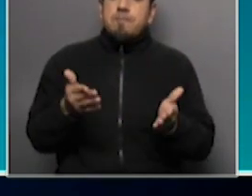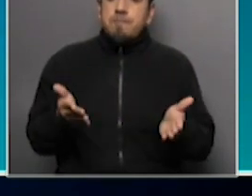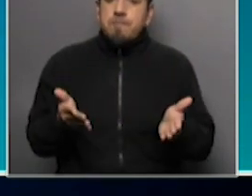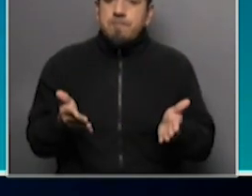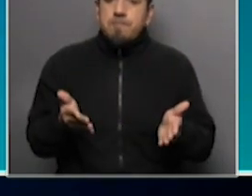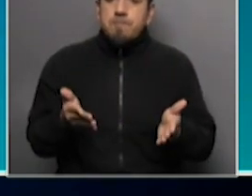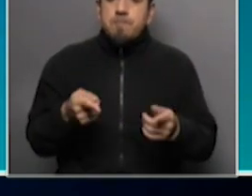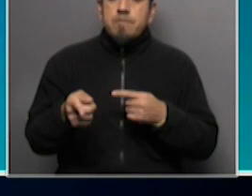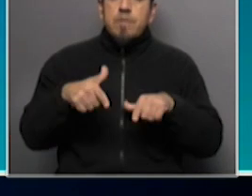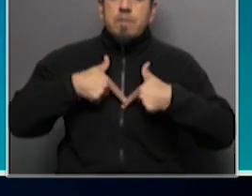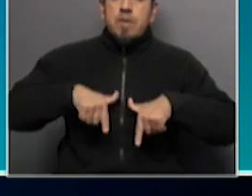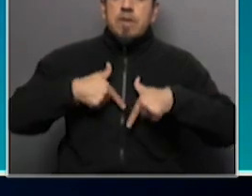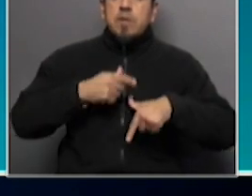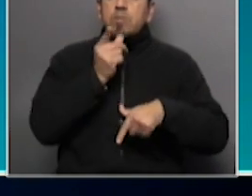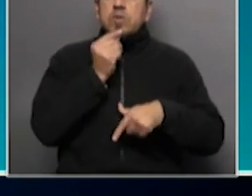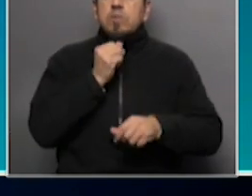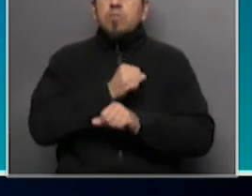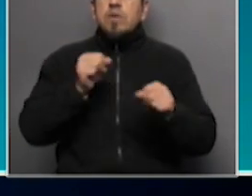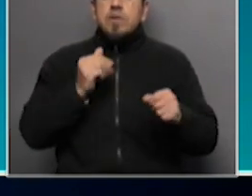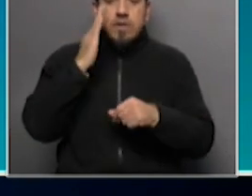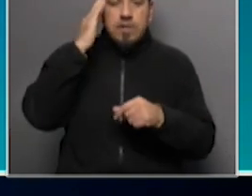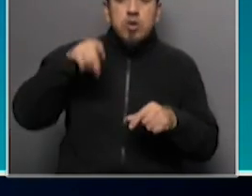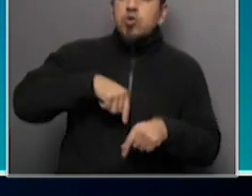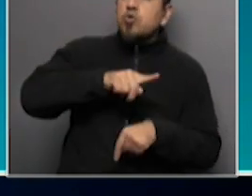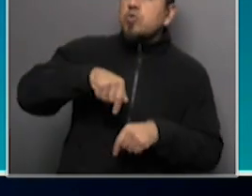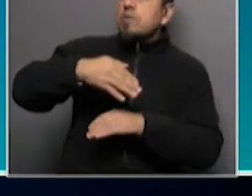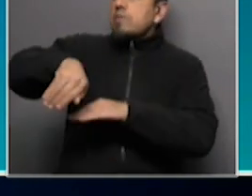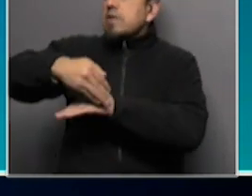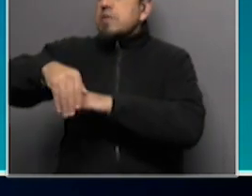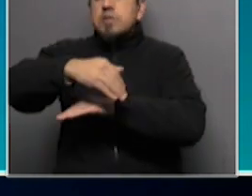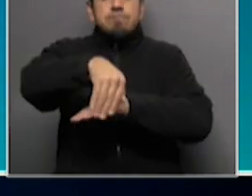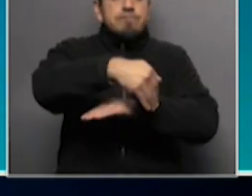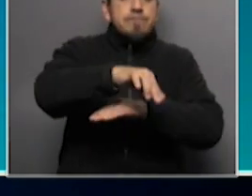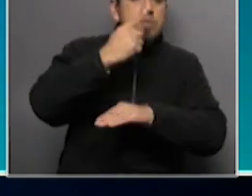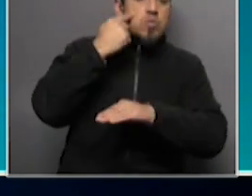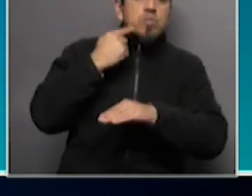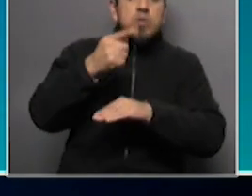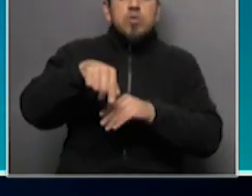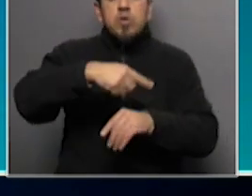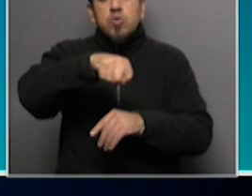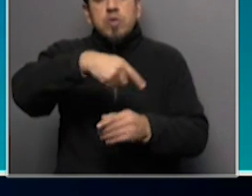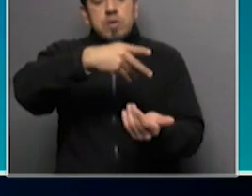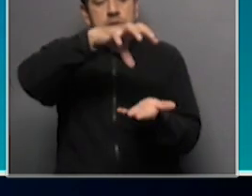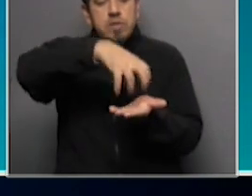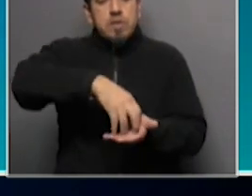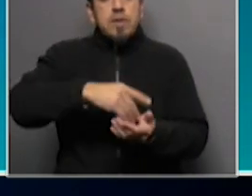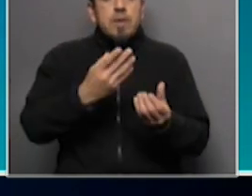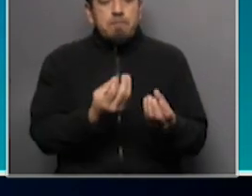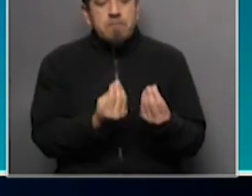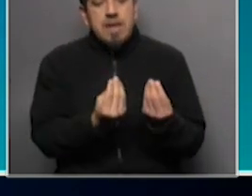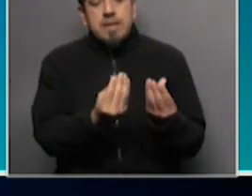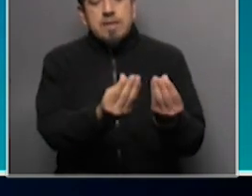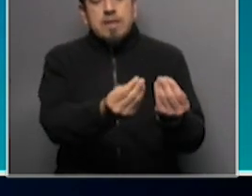que el Ministerio del Interior acceda a la ubicación de clubes canábicos y plantas de autocultivo y también que